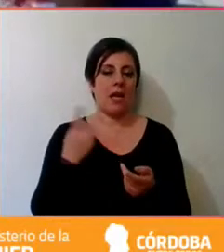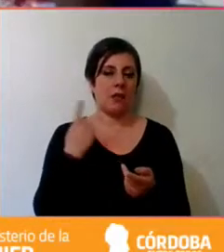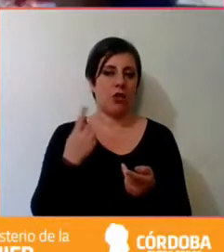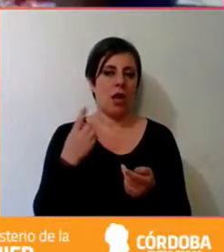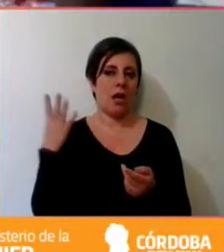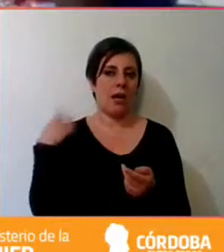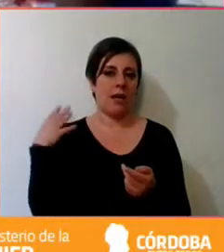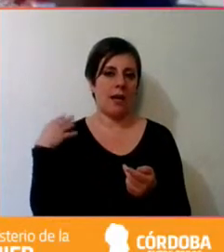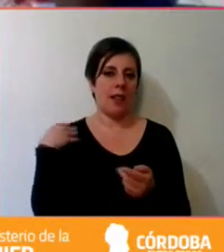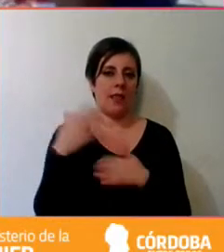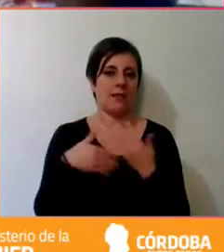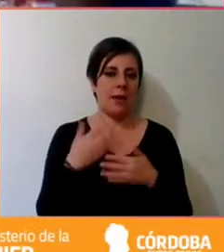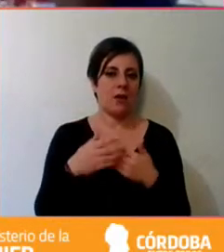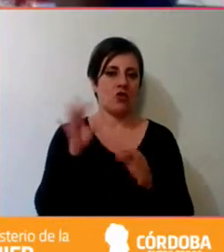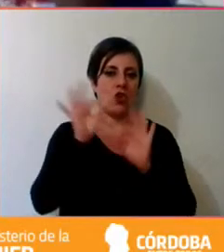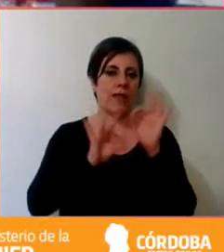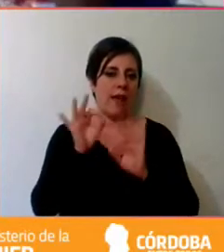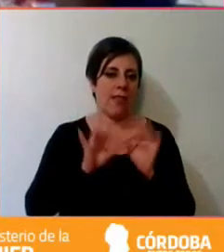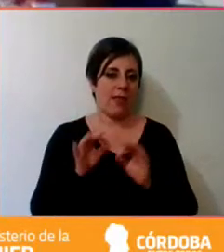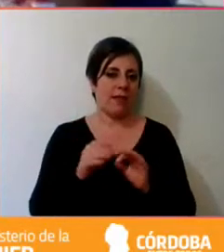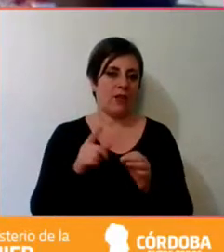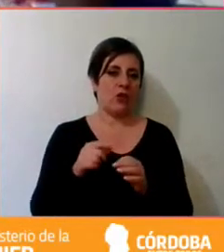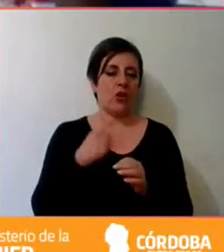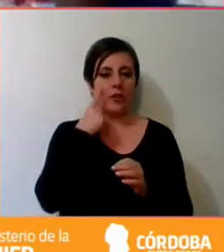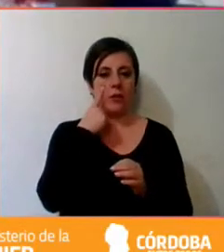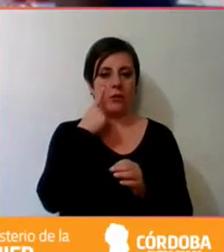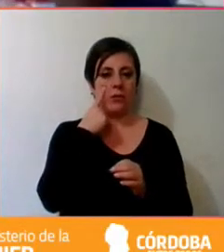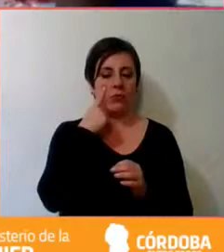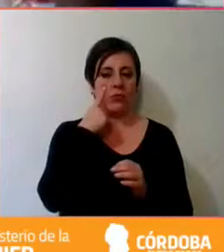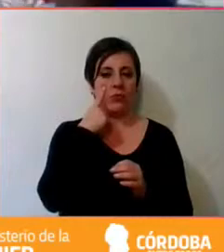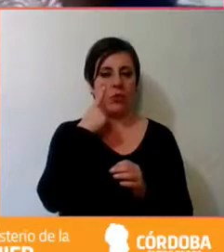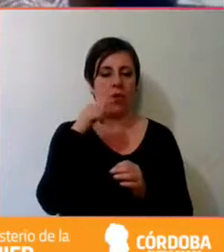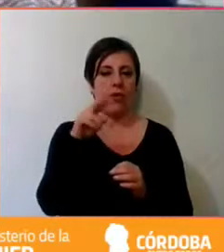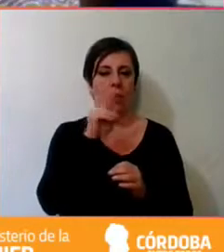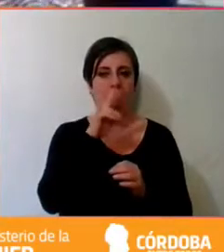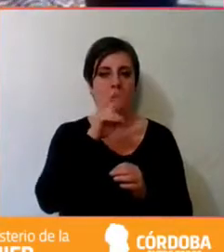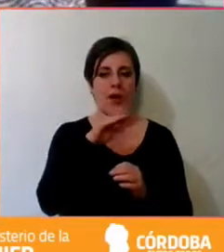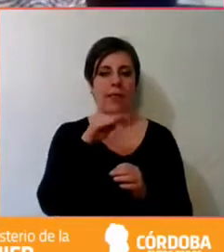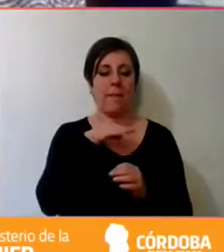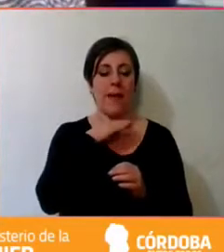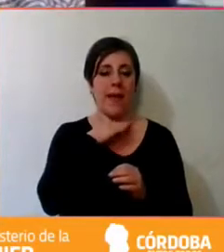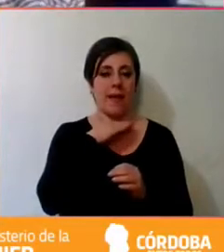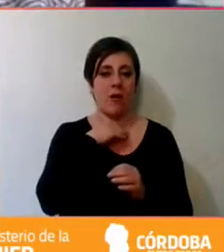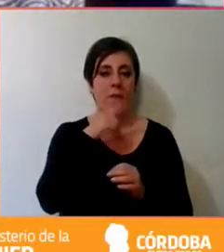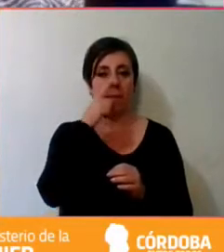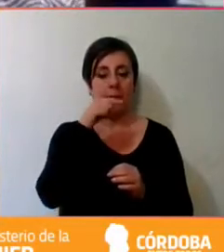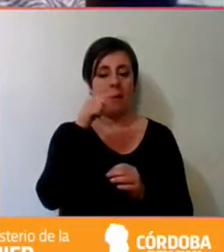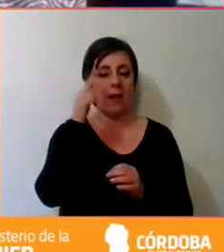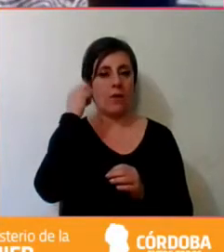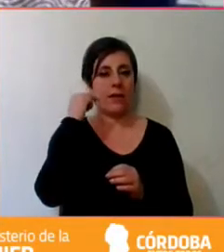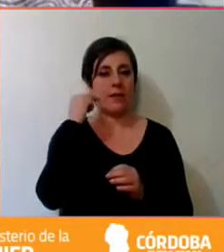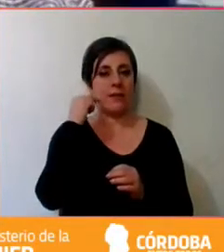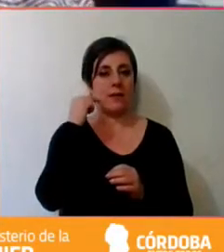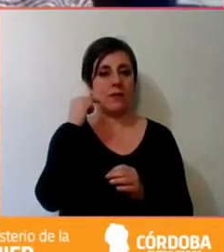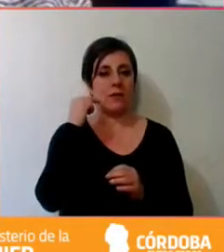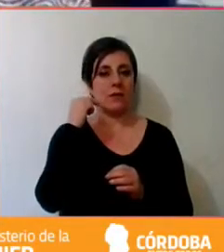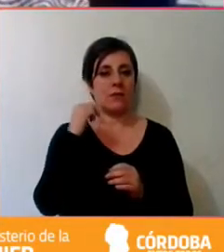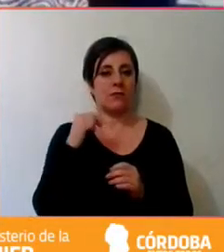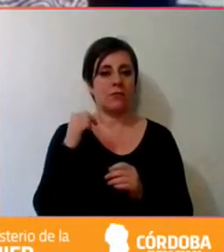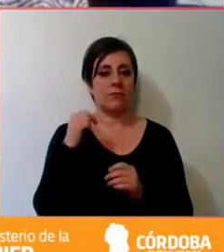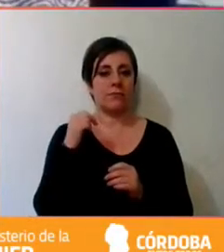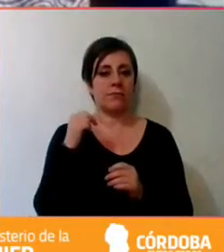y Desarrollo Estadístico del Instituto Nacional de las Mujeres de México. En 1912 recibió la nota Amicus